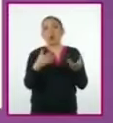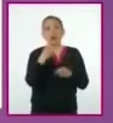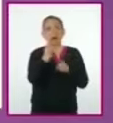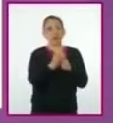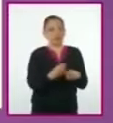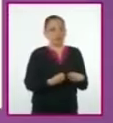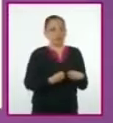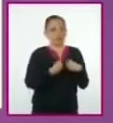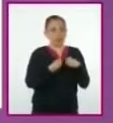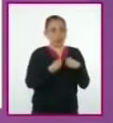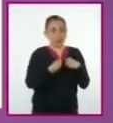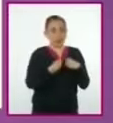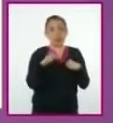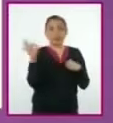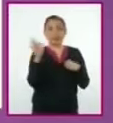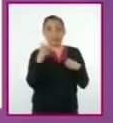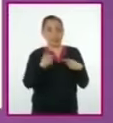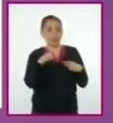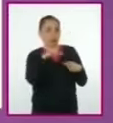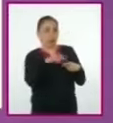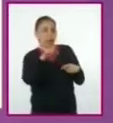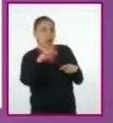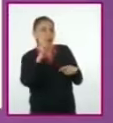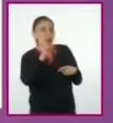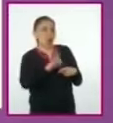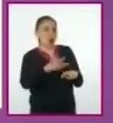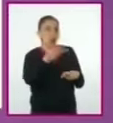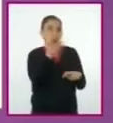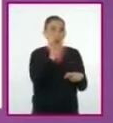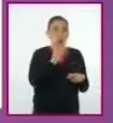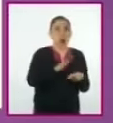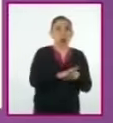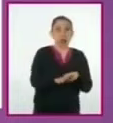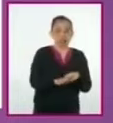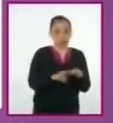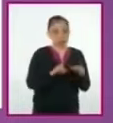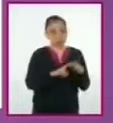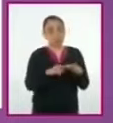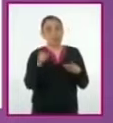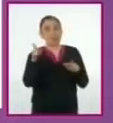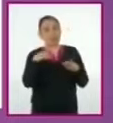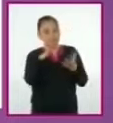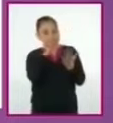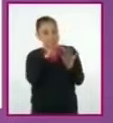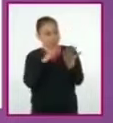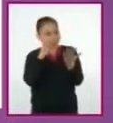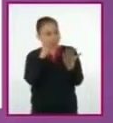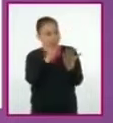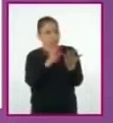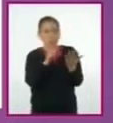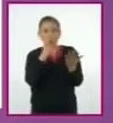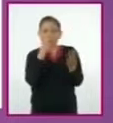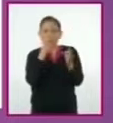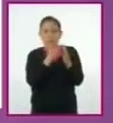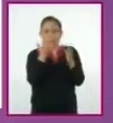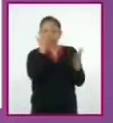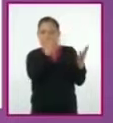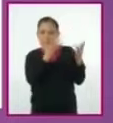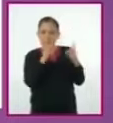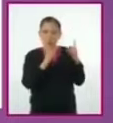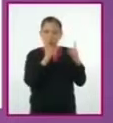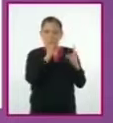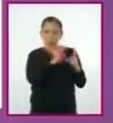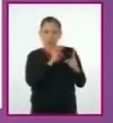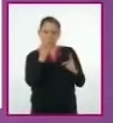vida, si el personaje es femenino o masculino. Si el texto no lo precisa, lo